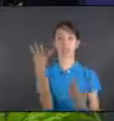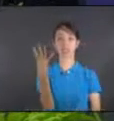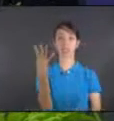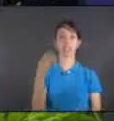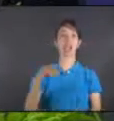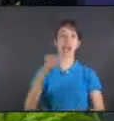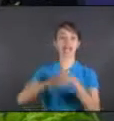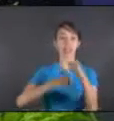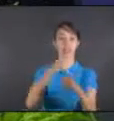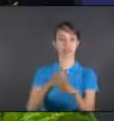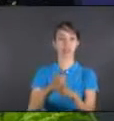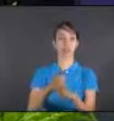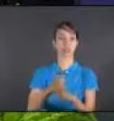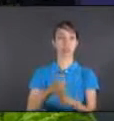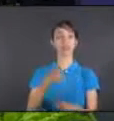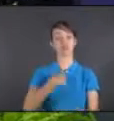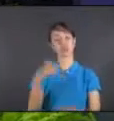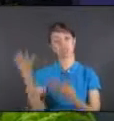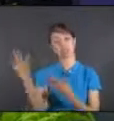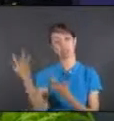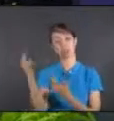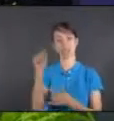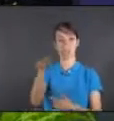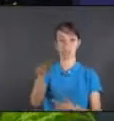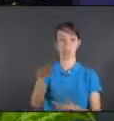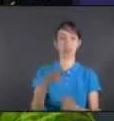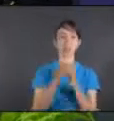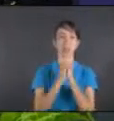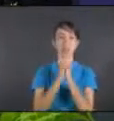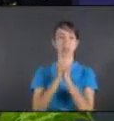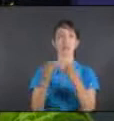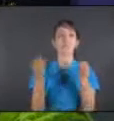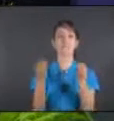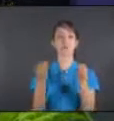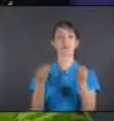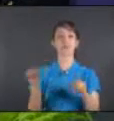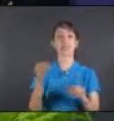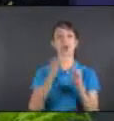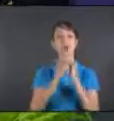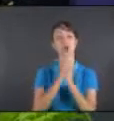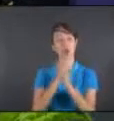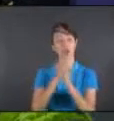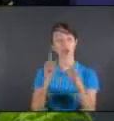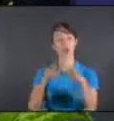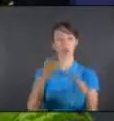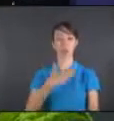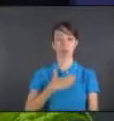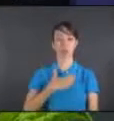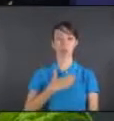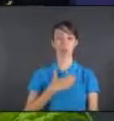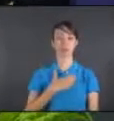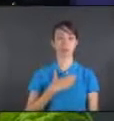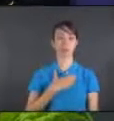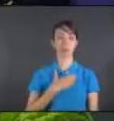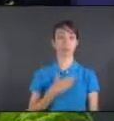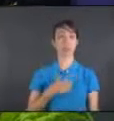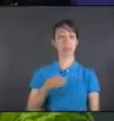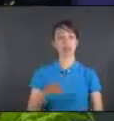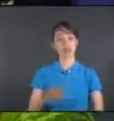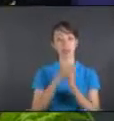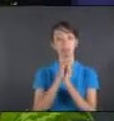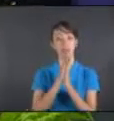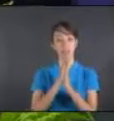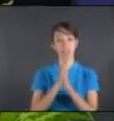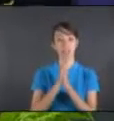aproximadamente 14 años, ¿verdad? Entonces yo espero eso. Le voy a rogar mucho sus